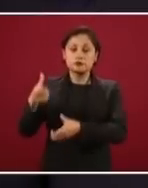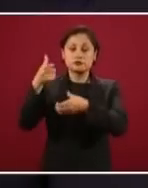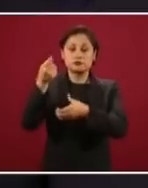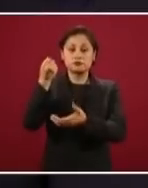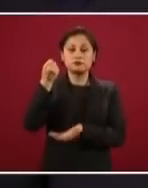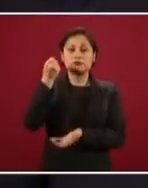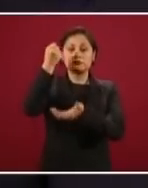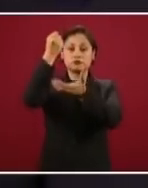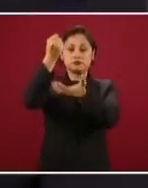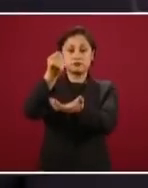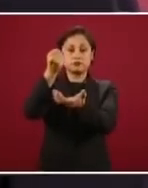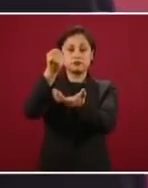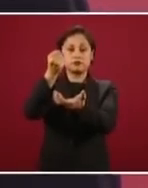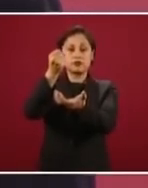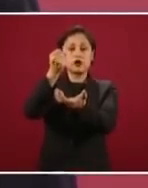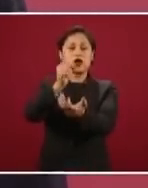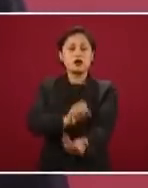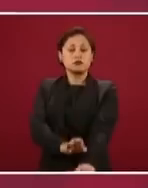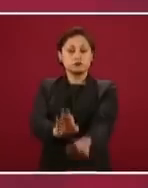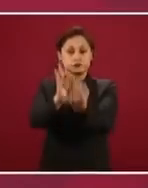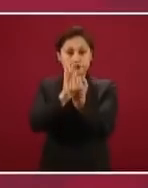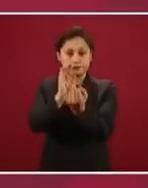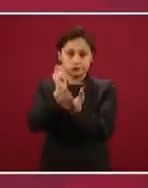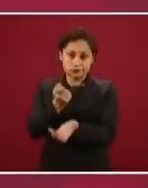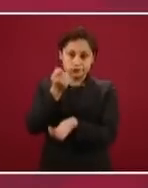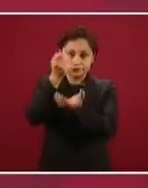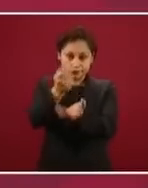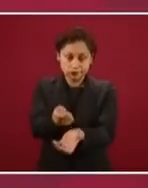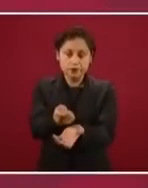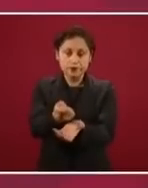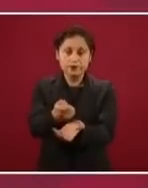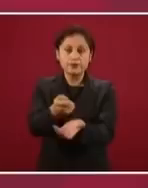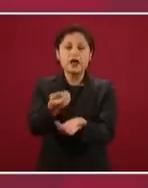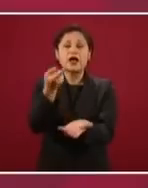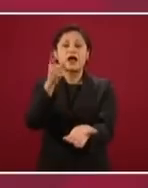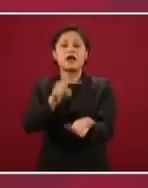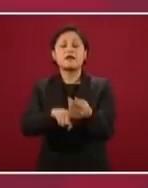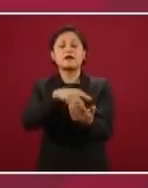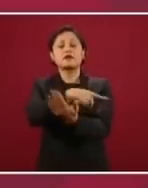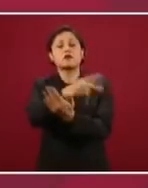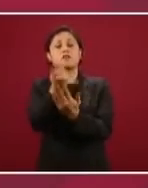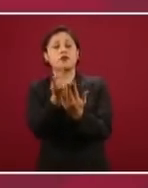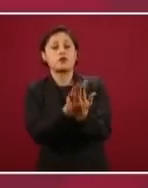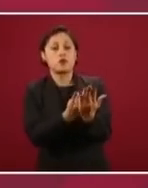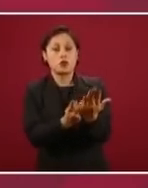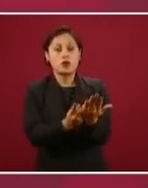d mantenimiento a las escuelas